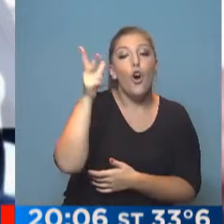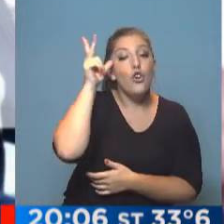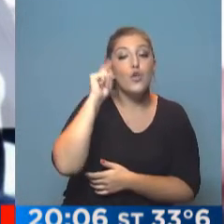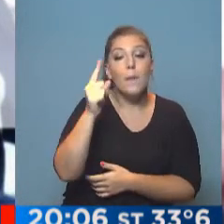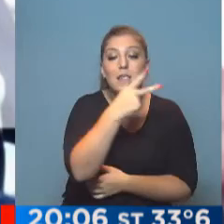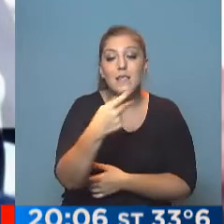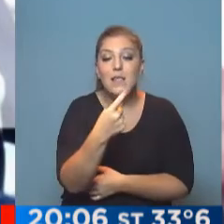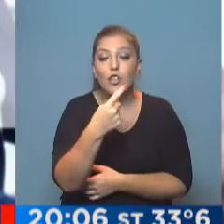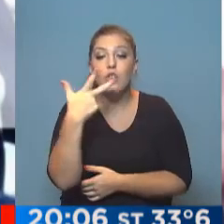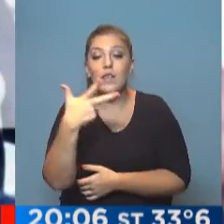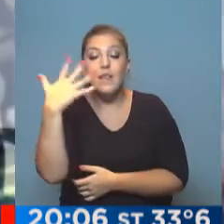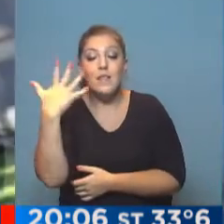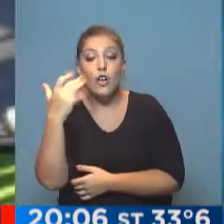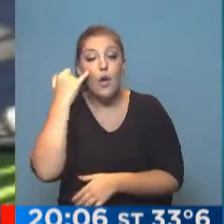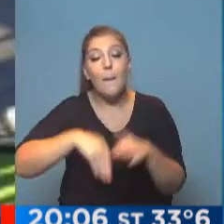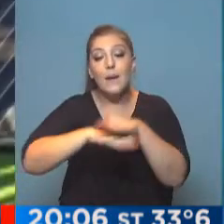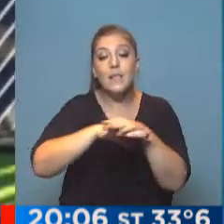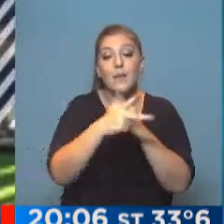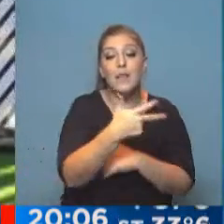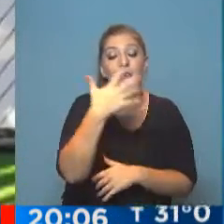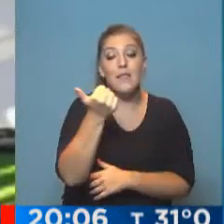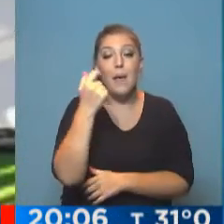los 36.330 pesos.